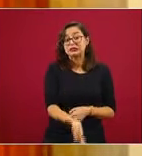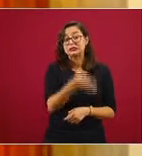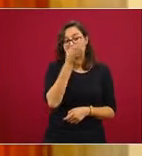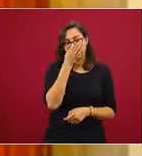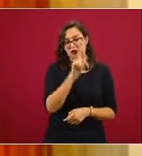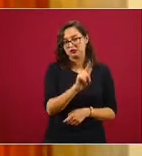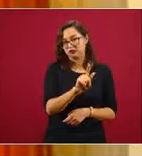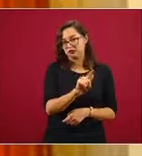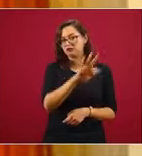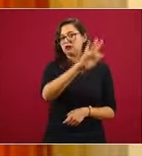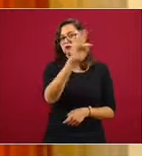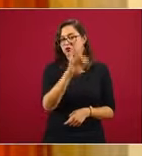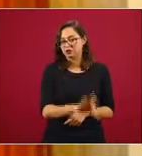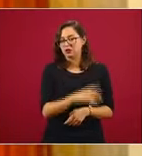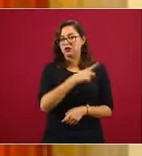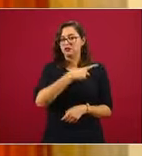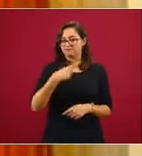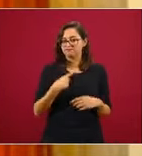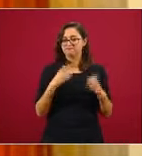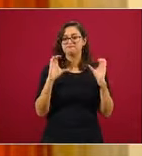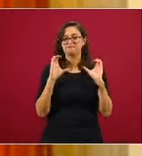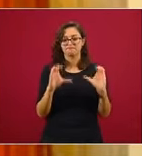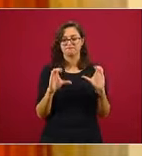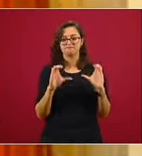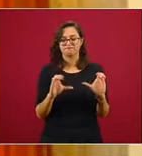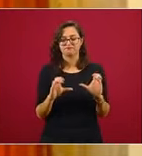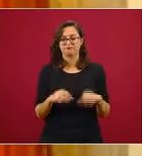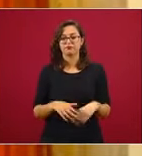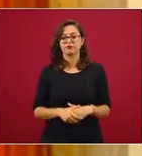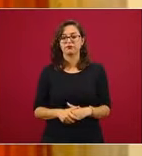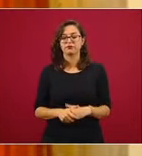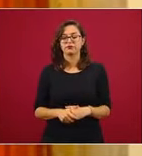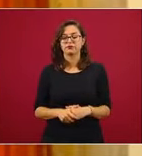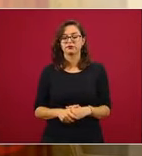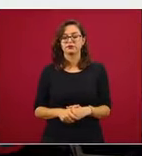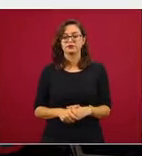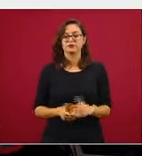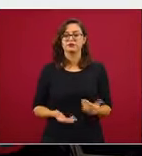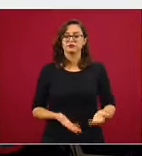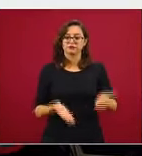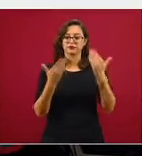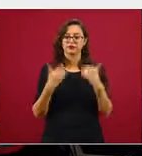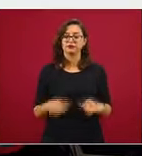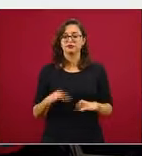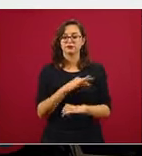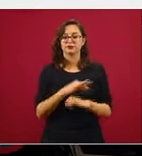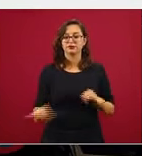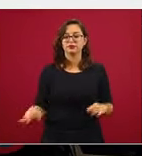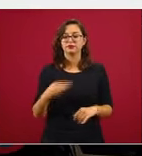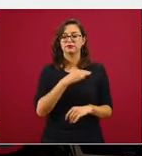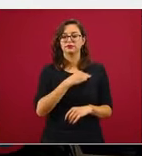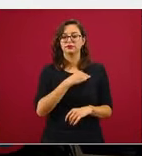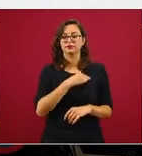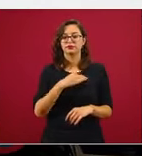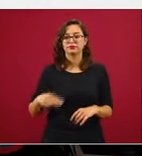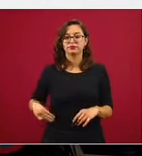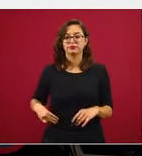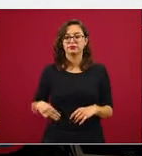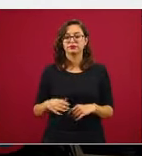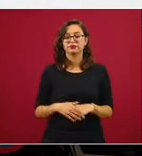de 70%, entonces hay que tener cuidado en este punto. Veamos el último municipio para esta noche,